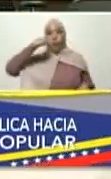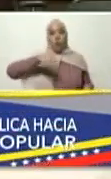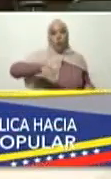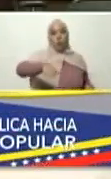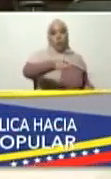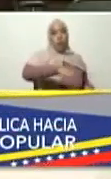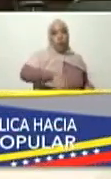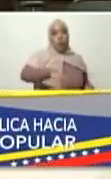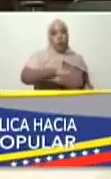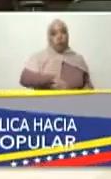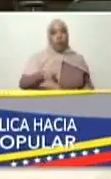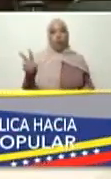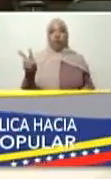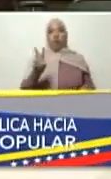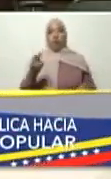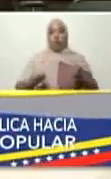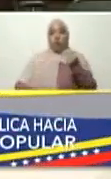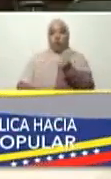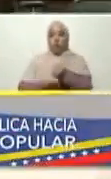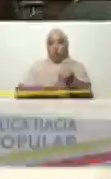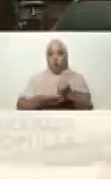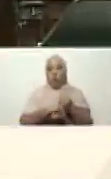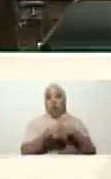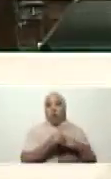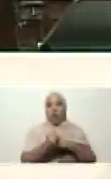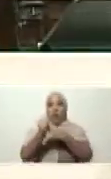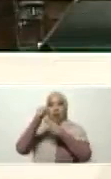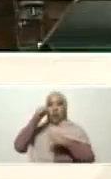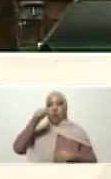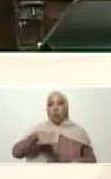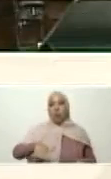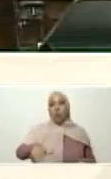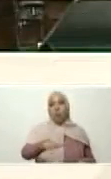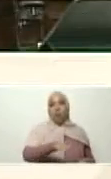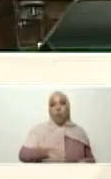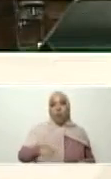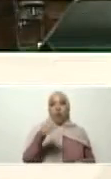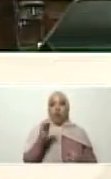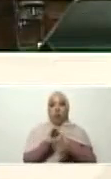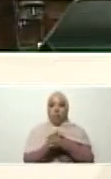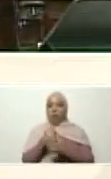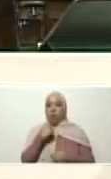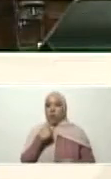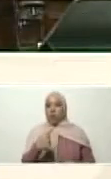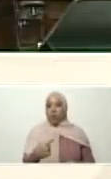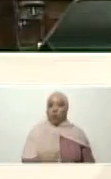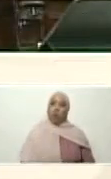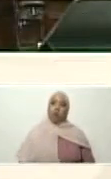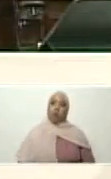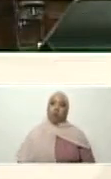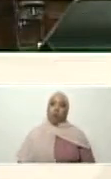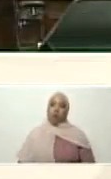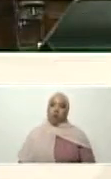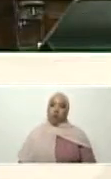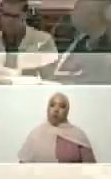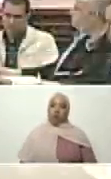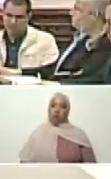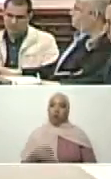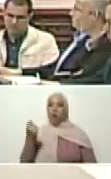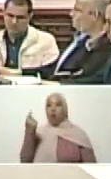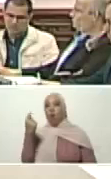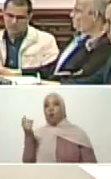En Venezuela, la vanguardia es el pueblo. Eso siempre lo decía un amigo mío. Por los sucesos del 11 de